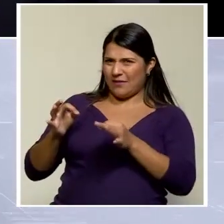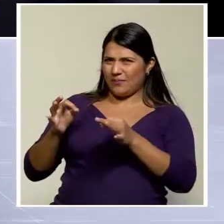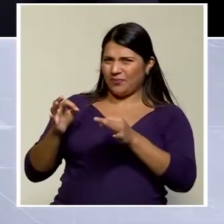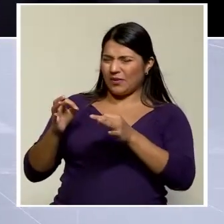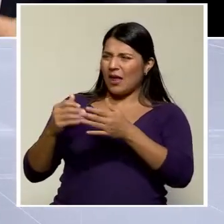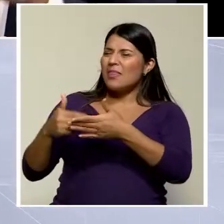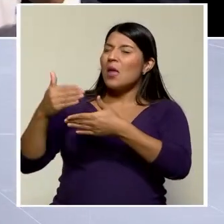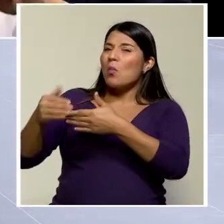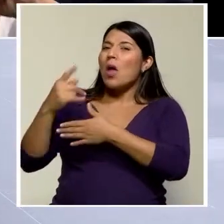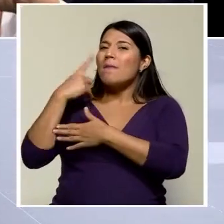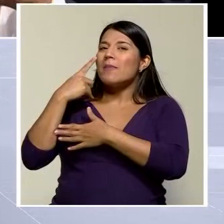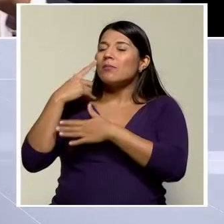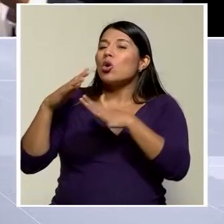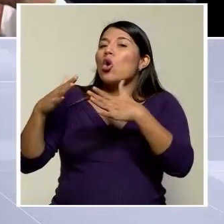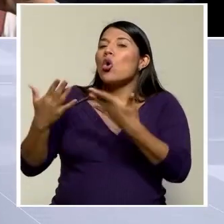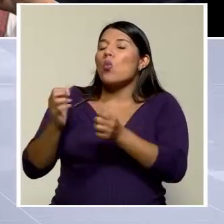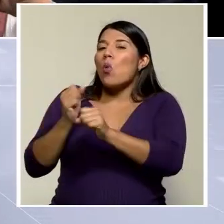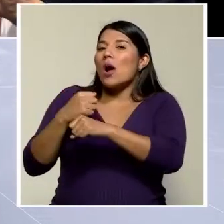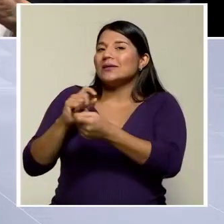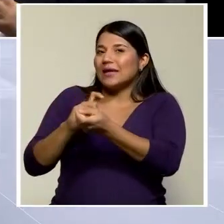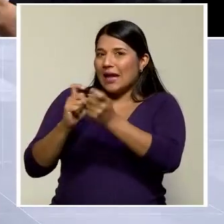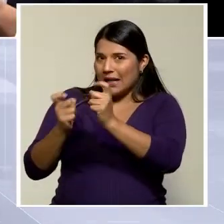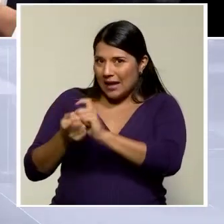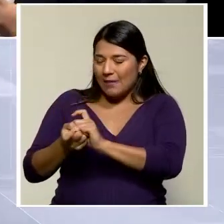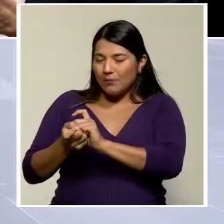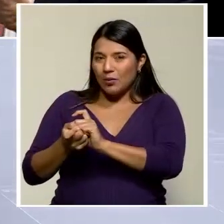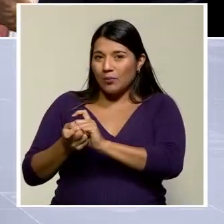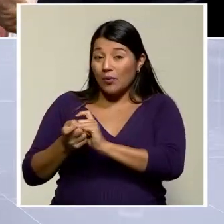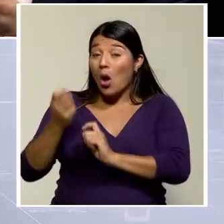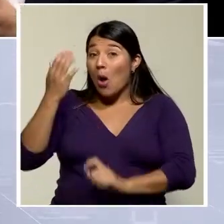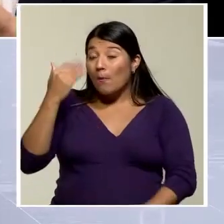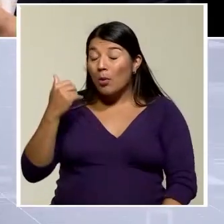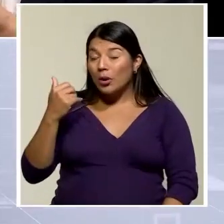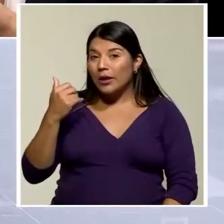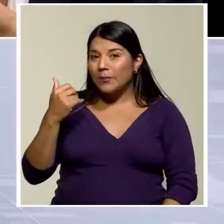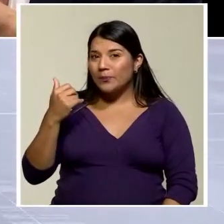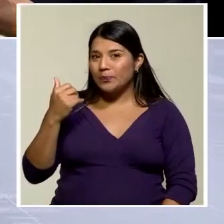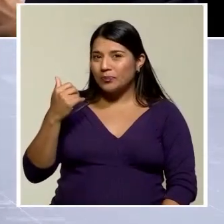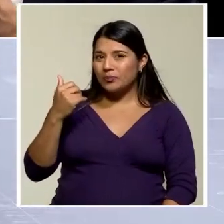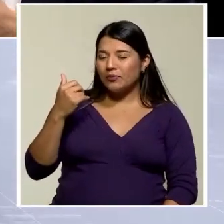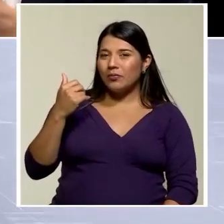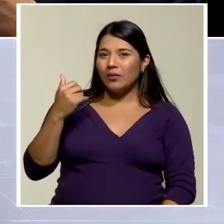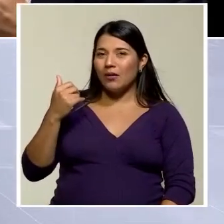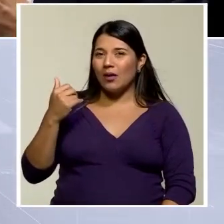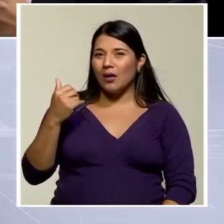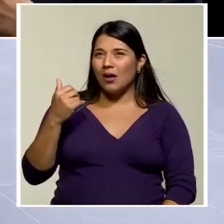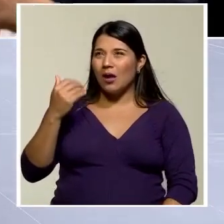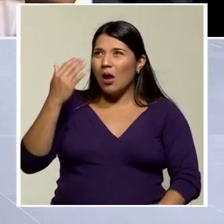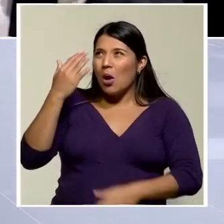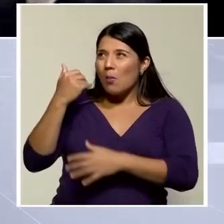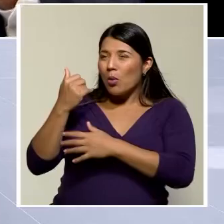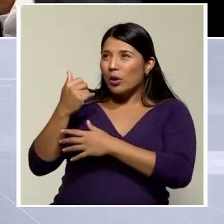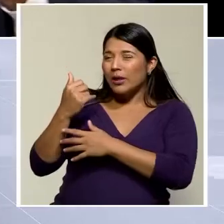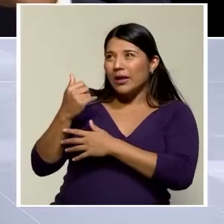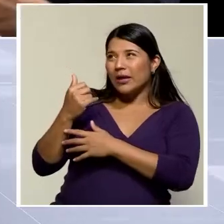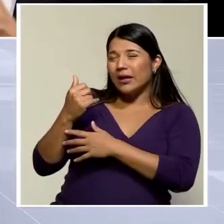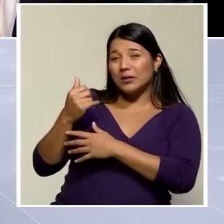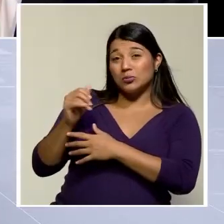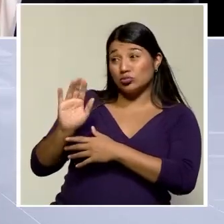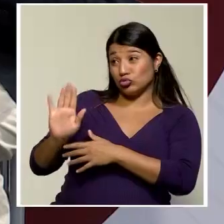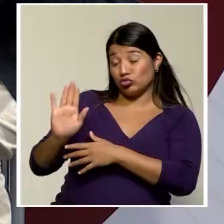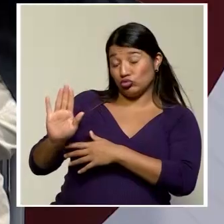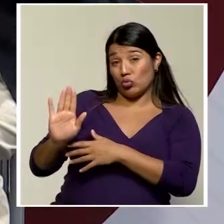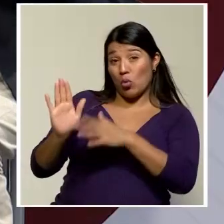cómo harían el cambio de ser, porque desde la oposición es una posición relativamente confortable